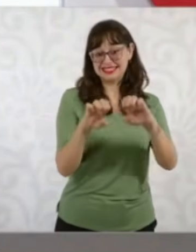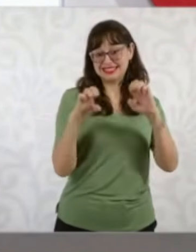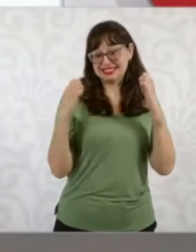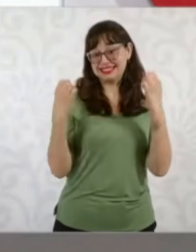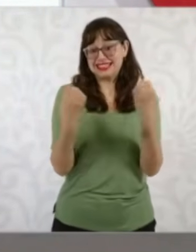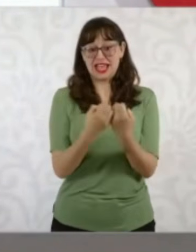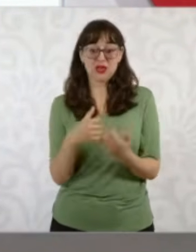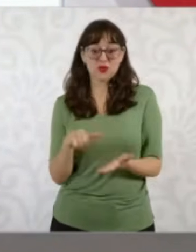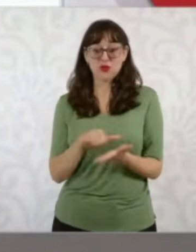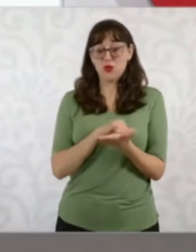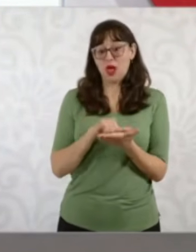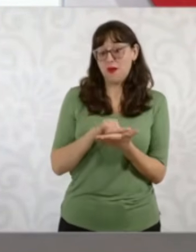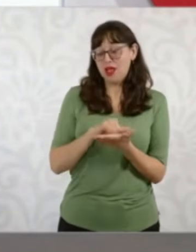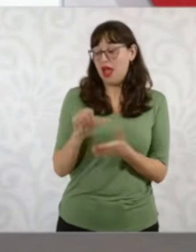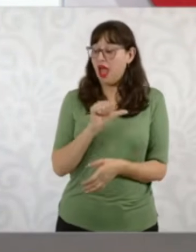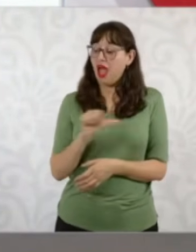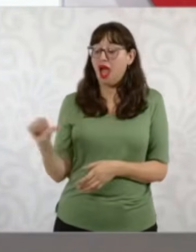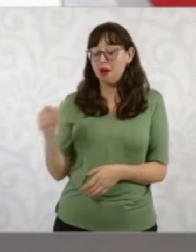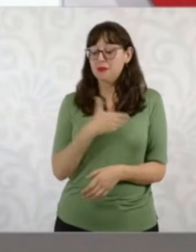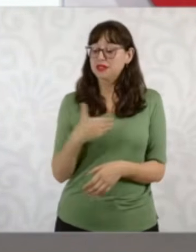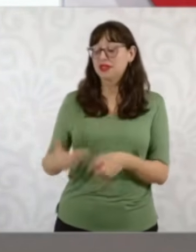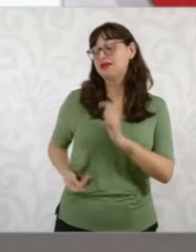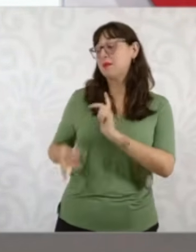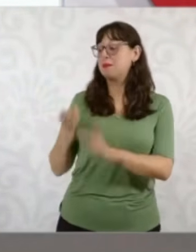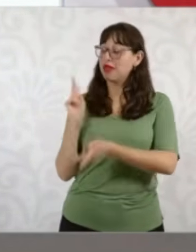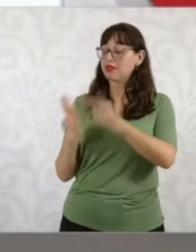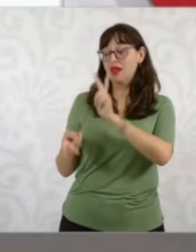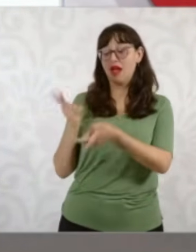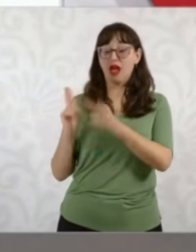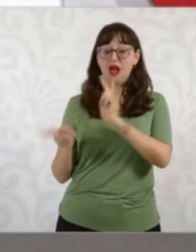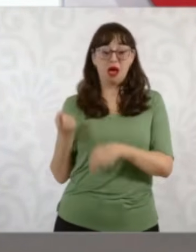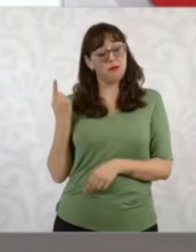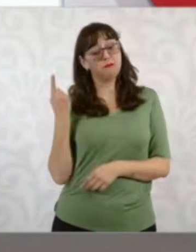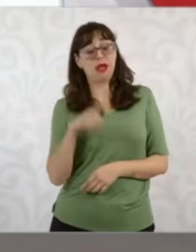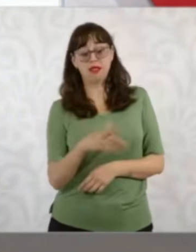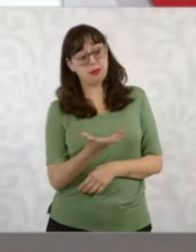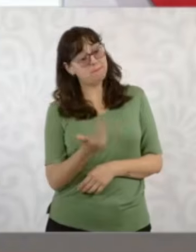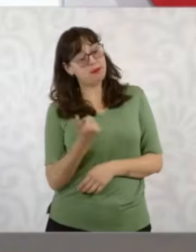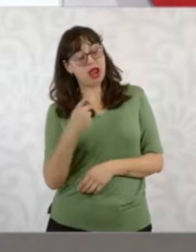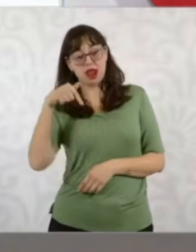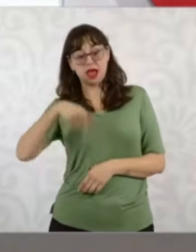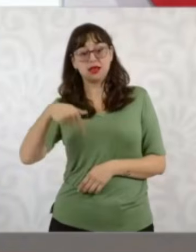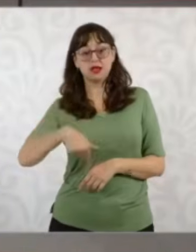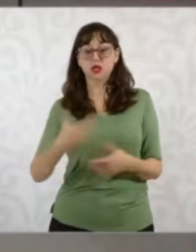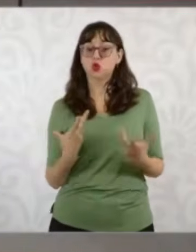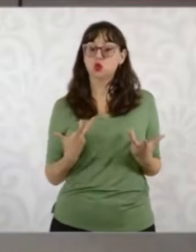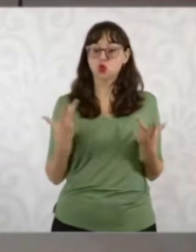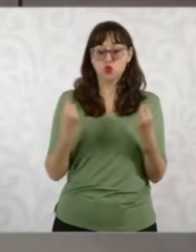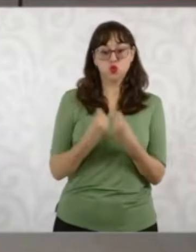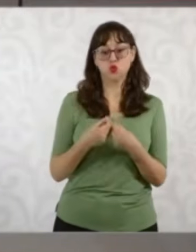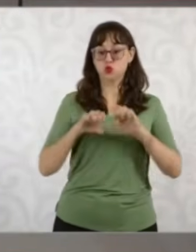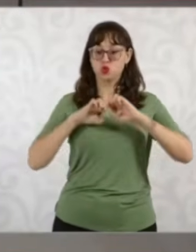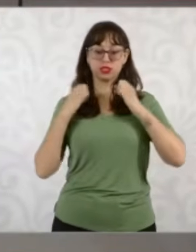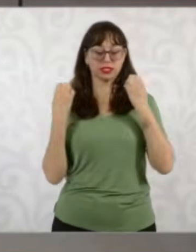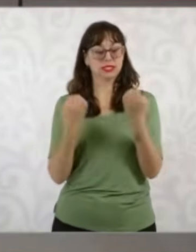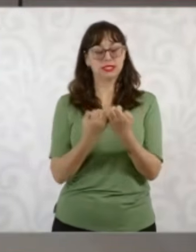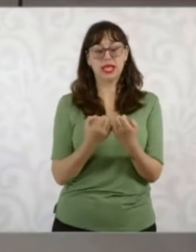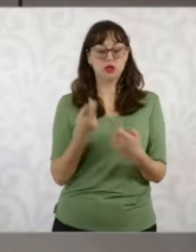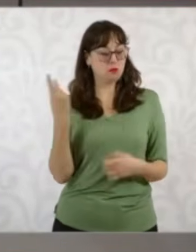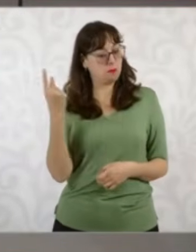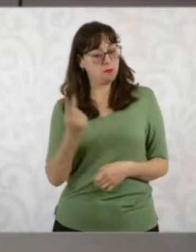mientras conversaba con el presidente Trump, quien le instruyó que fuera a ver la final del Mundial entre España y